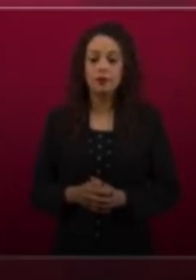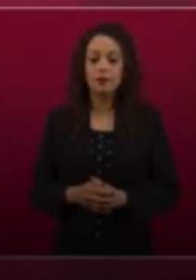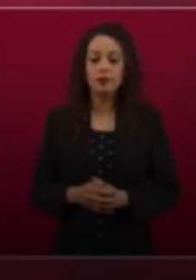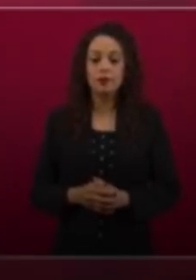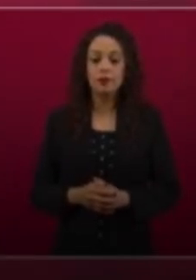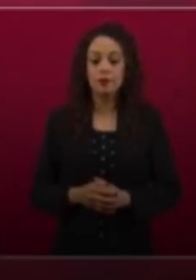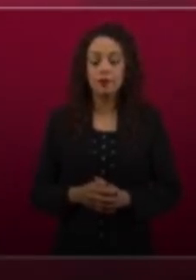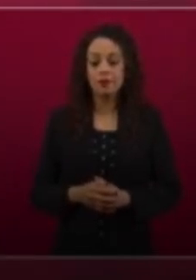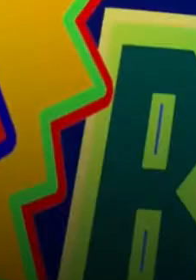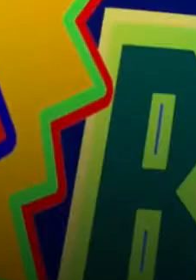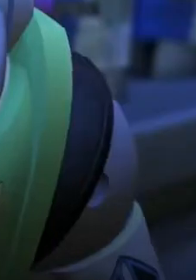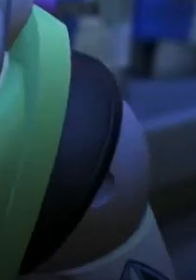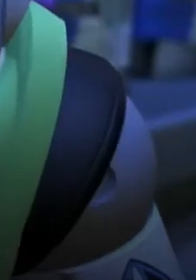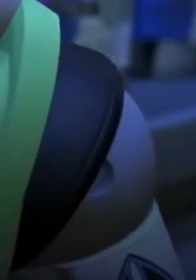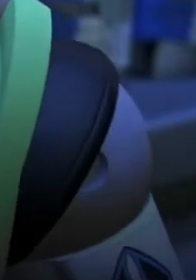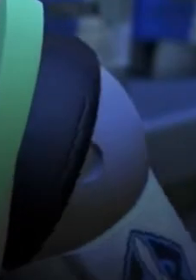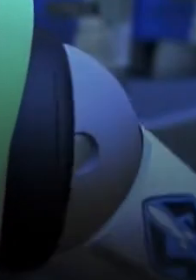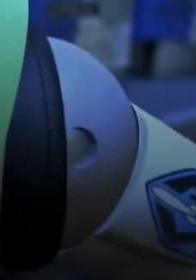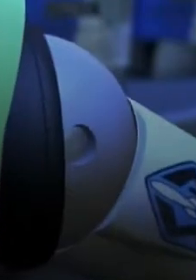machuchones.